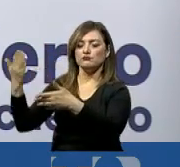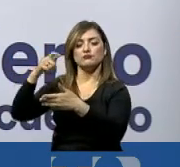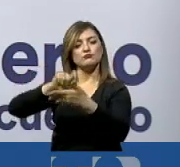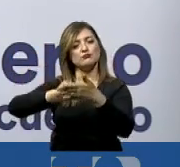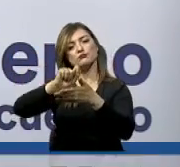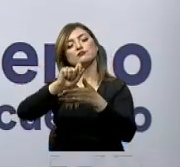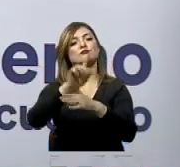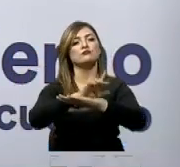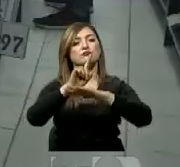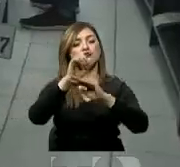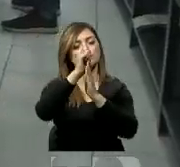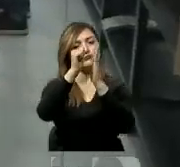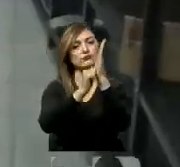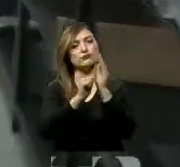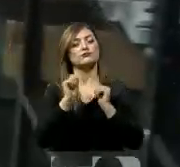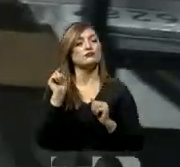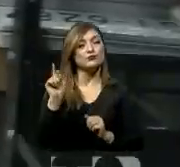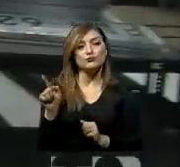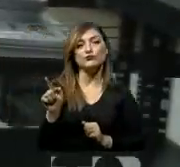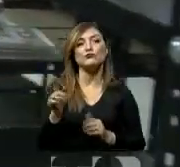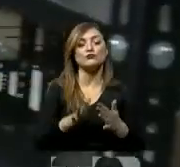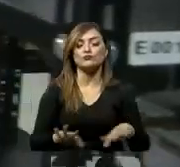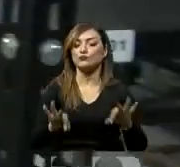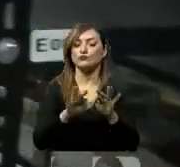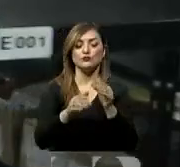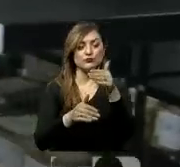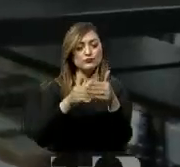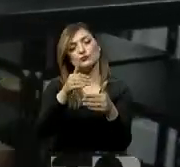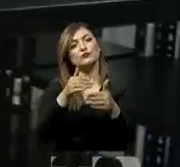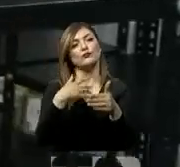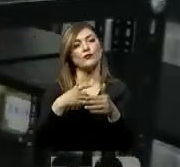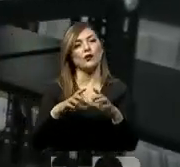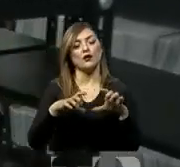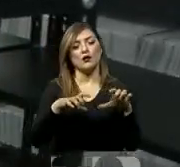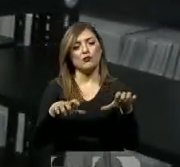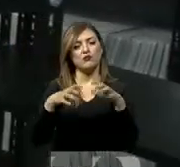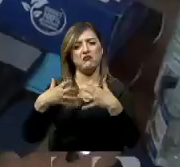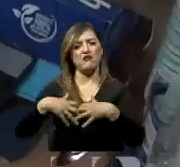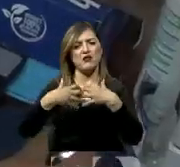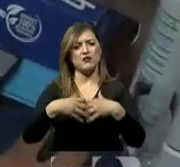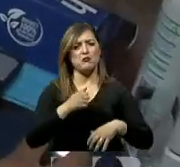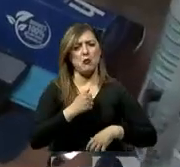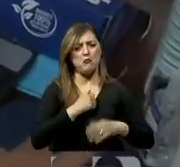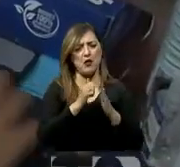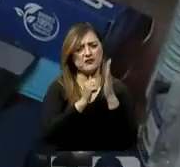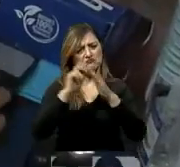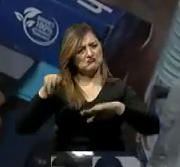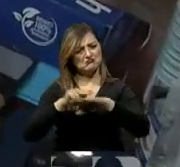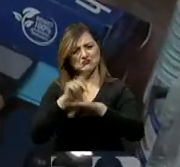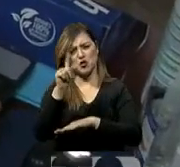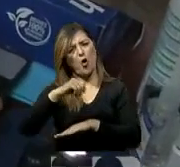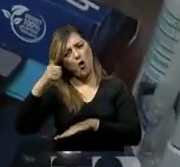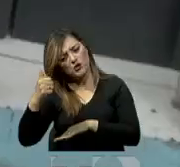acuerdo al director de la agencia, Adrián Castro, este es un importante paso para descentralizar la emisión y fabricación de placas, pues para otorgarle